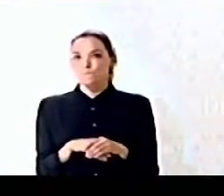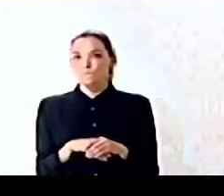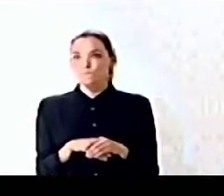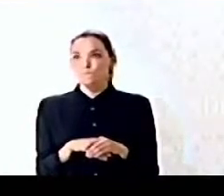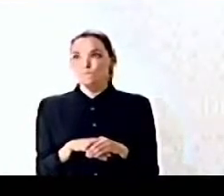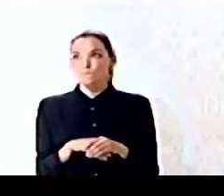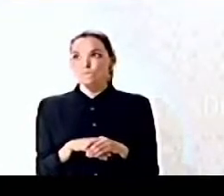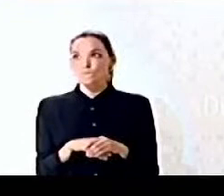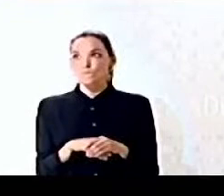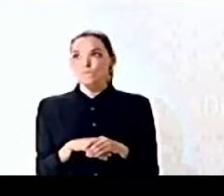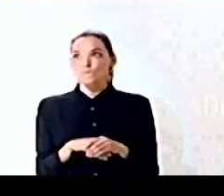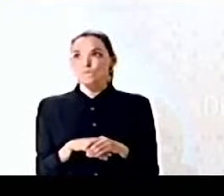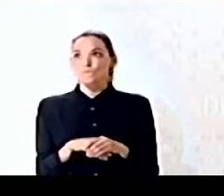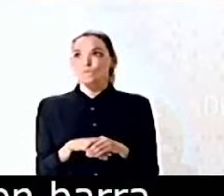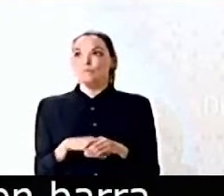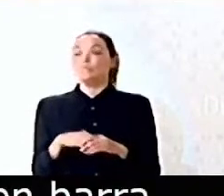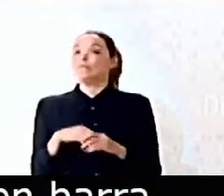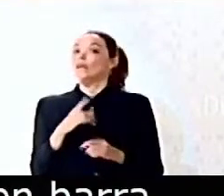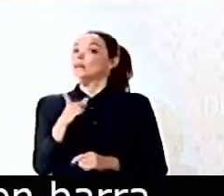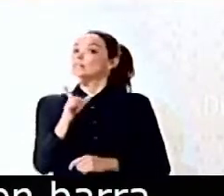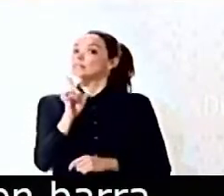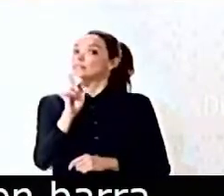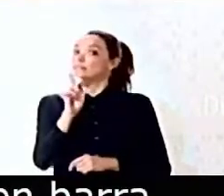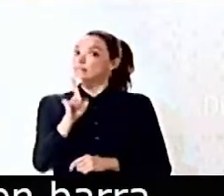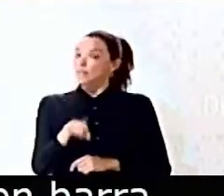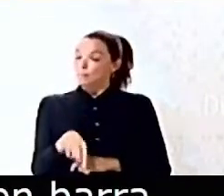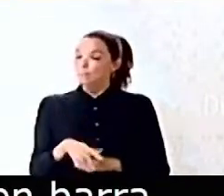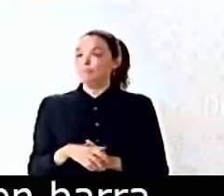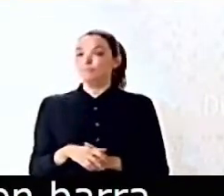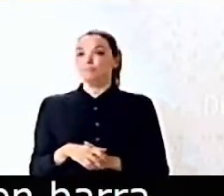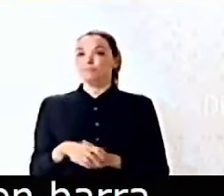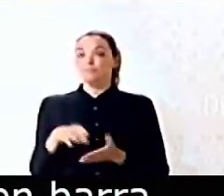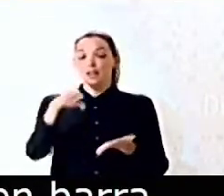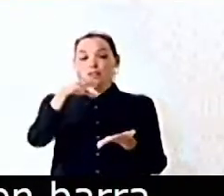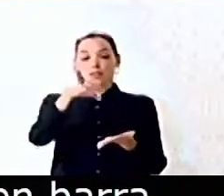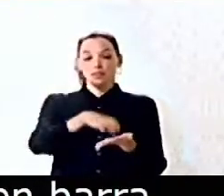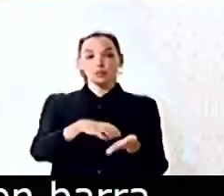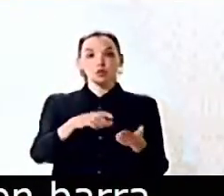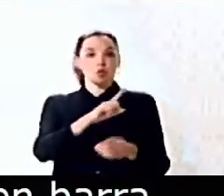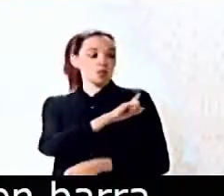Ampliamos también el aforo de las instalaciones y centros deportivos y gimnasios